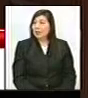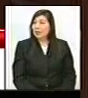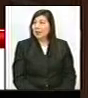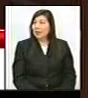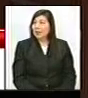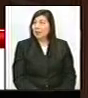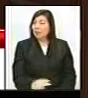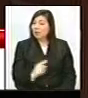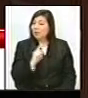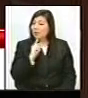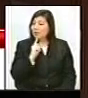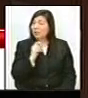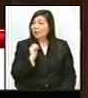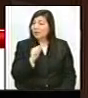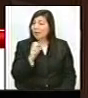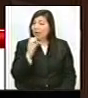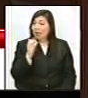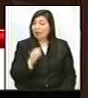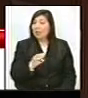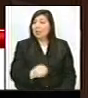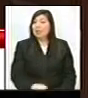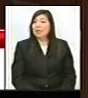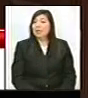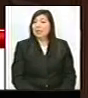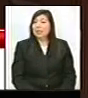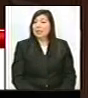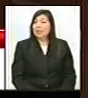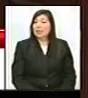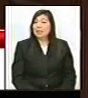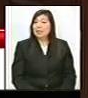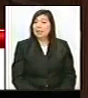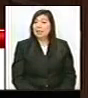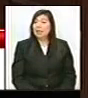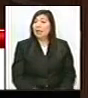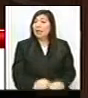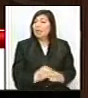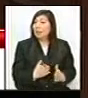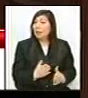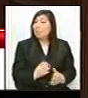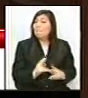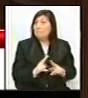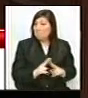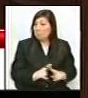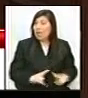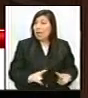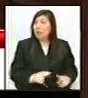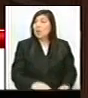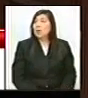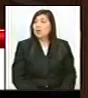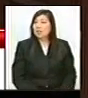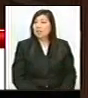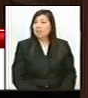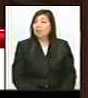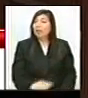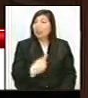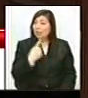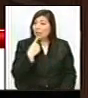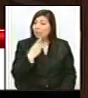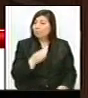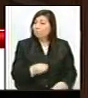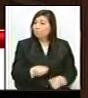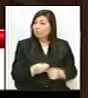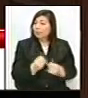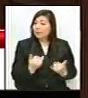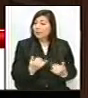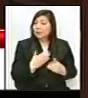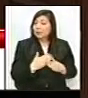No obstante, si ustedes creyesen que debería valorarse por encima del principio de congruencia y del